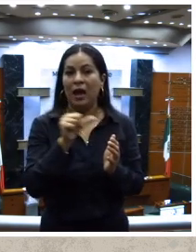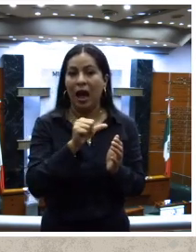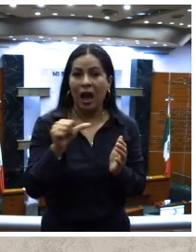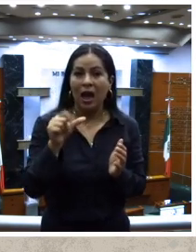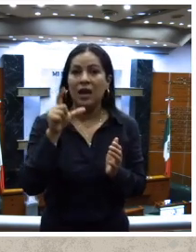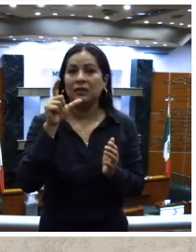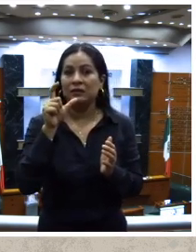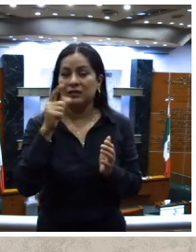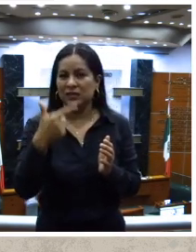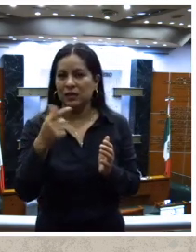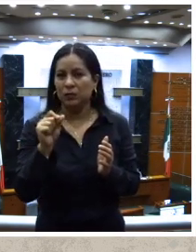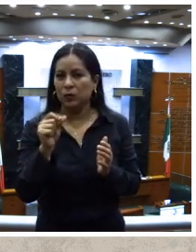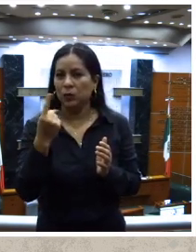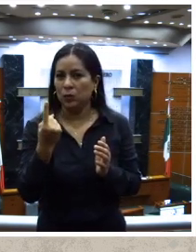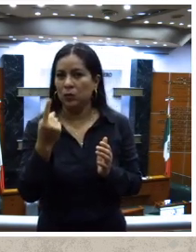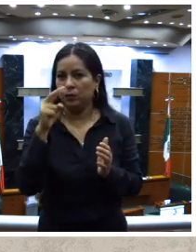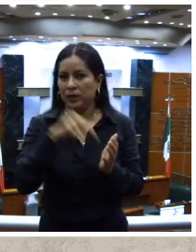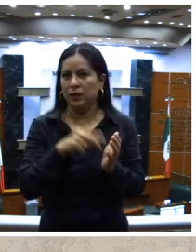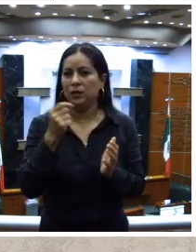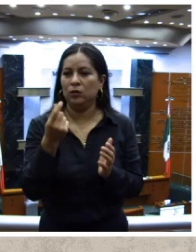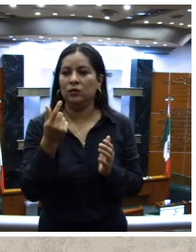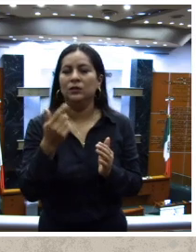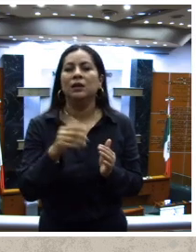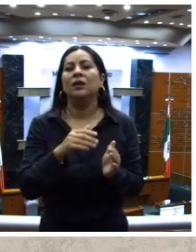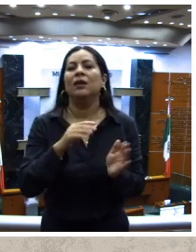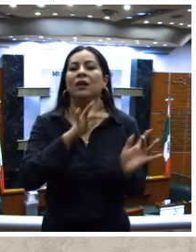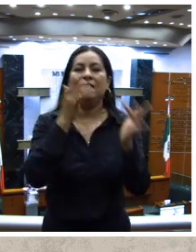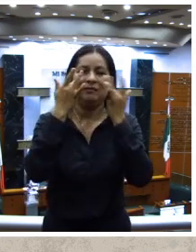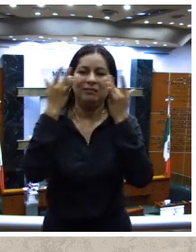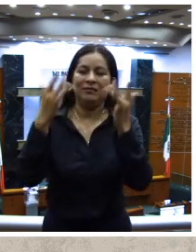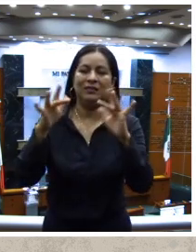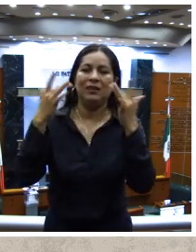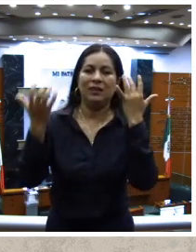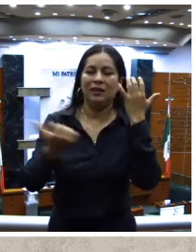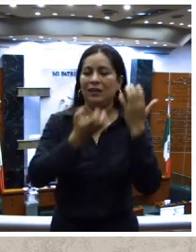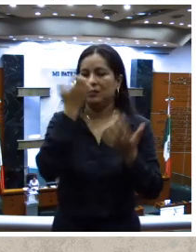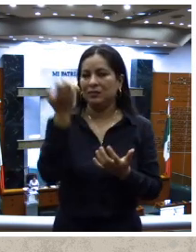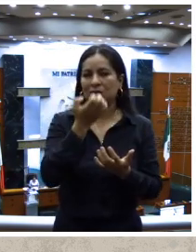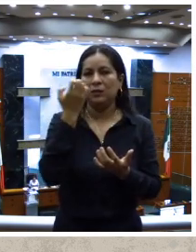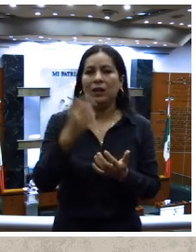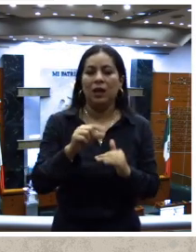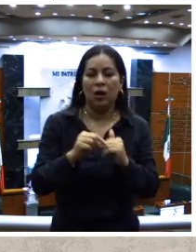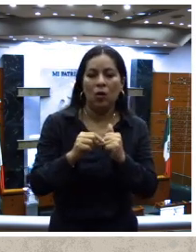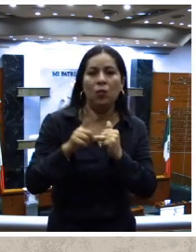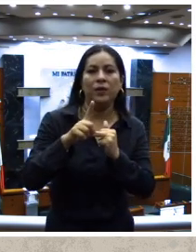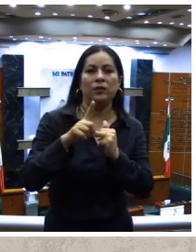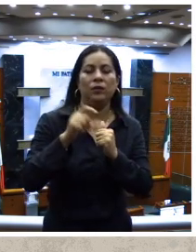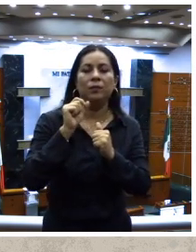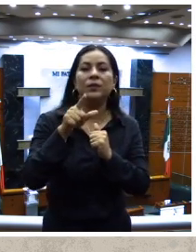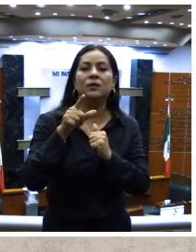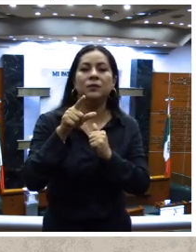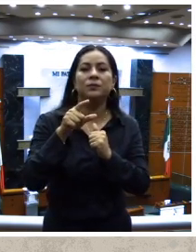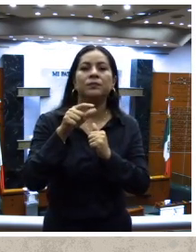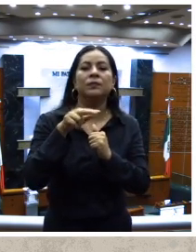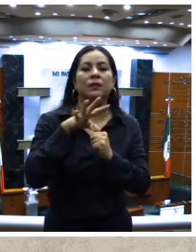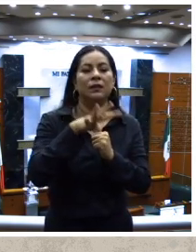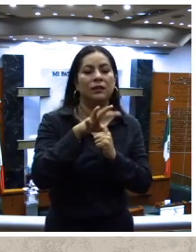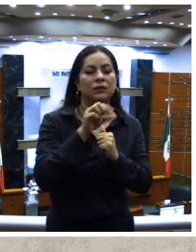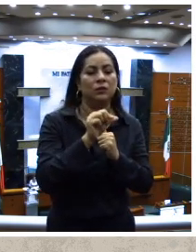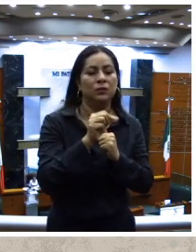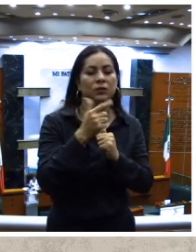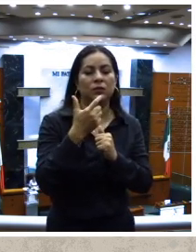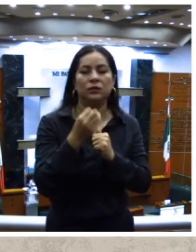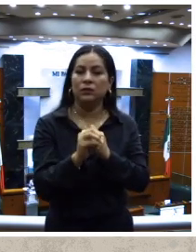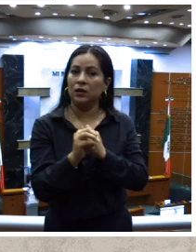en 2022. El rezago educativo aumentó a 4 puntos porcentuales, de